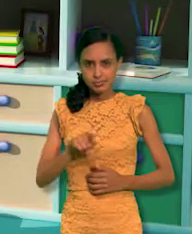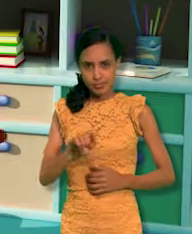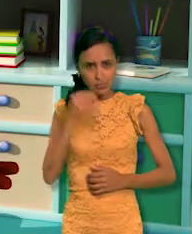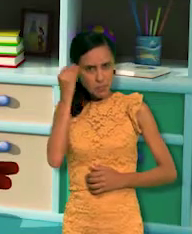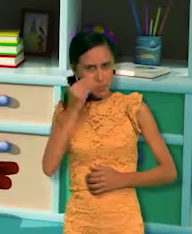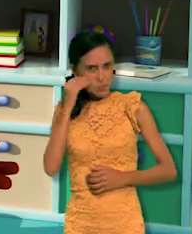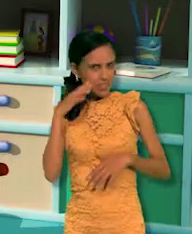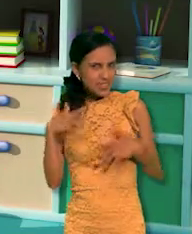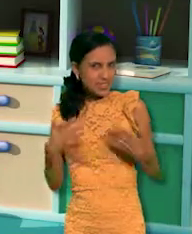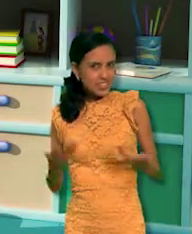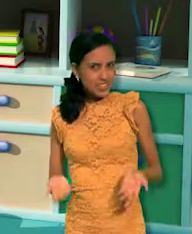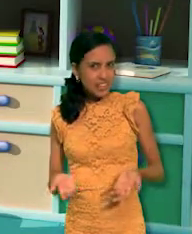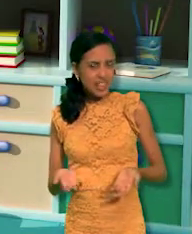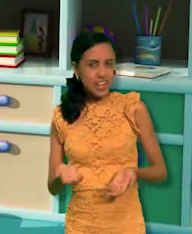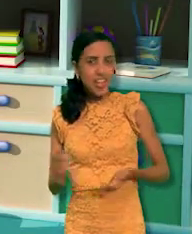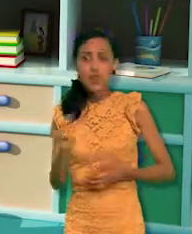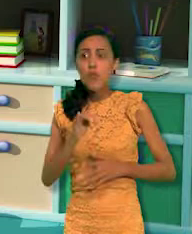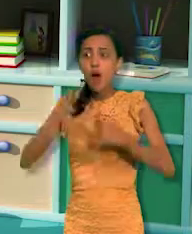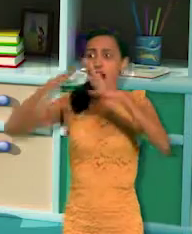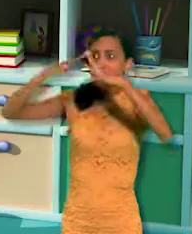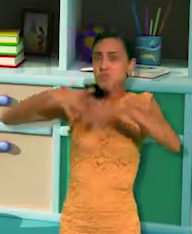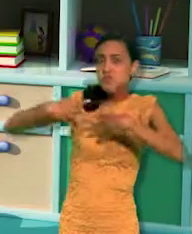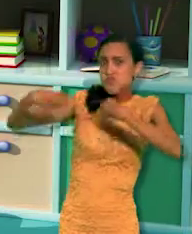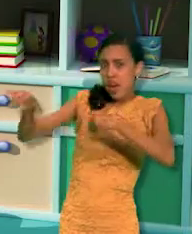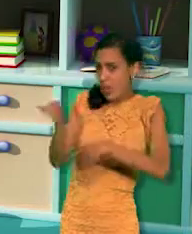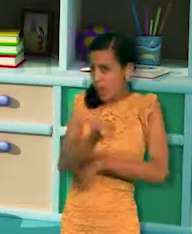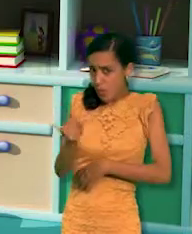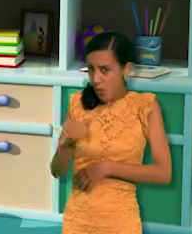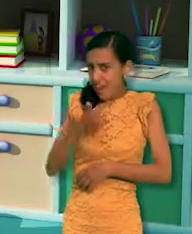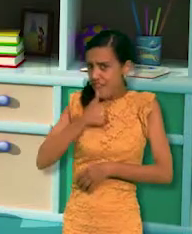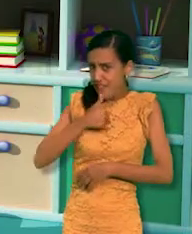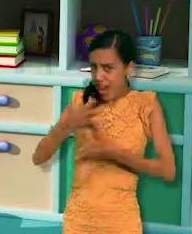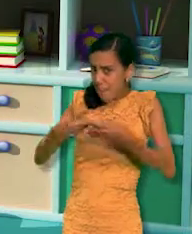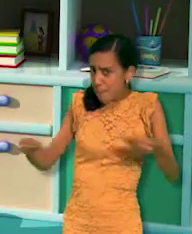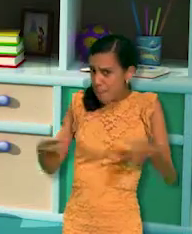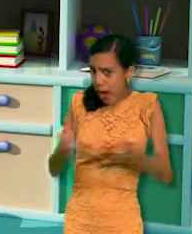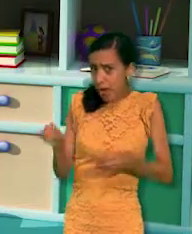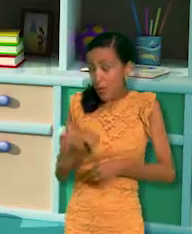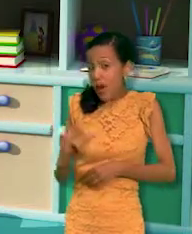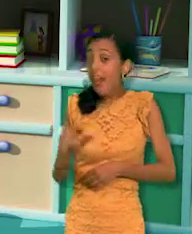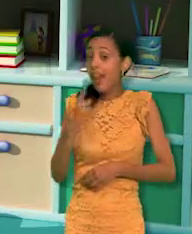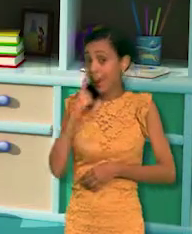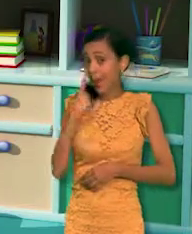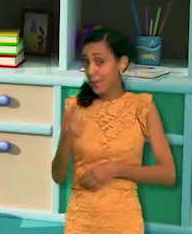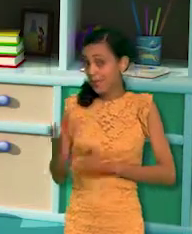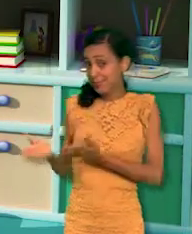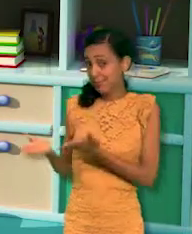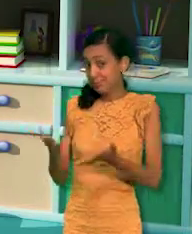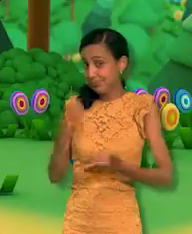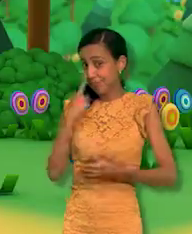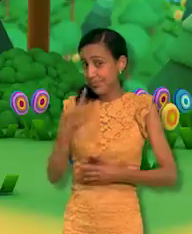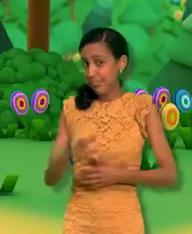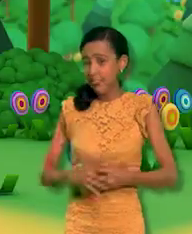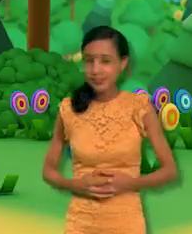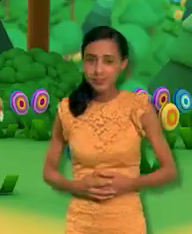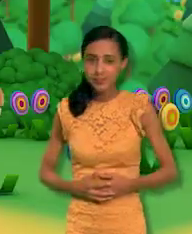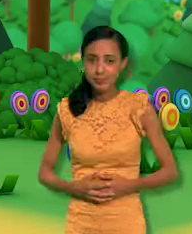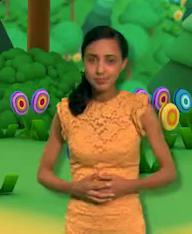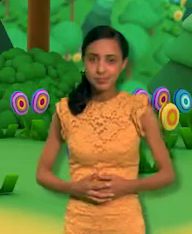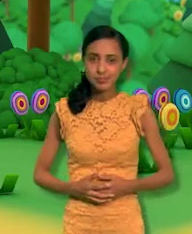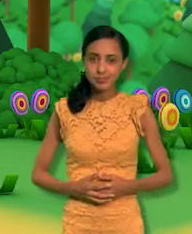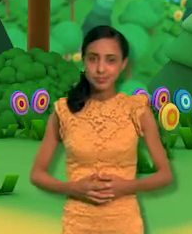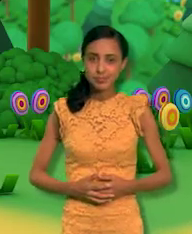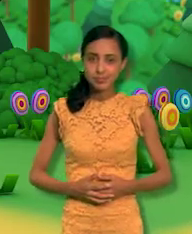¿Y qué crees? ¿Habrá volado la casa de madera tan fácil como la de paja? Bueno, vamos a ver. Me